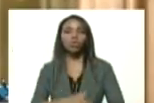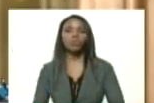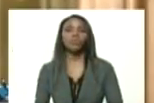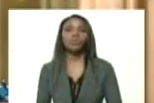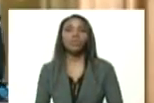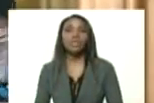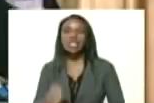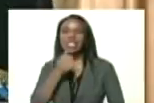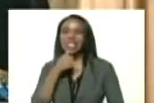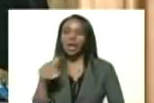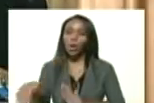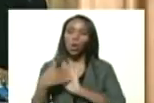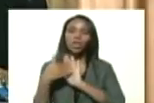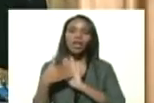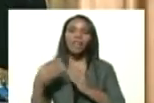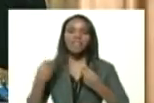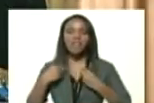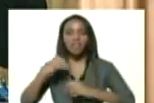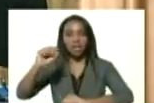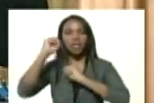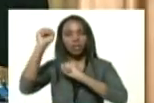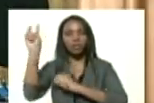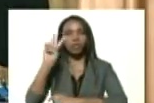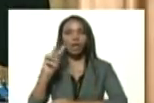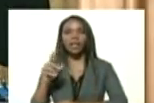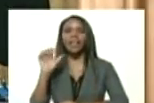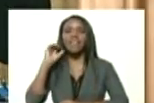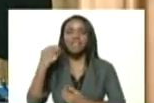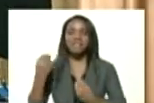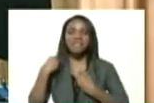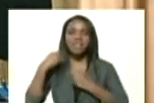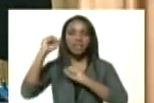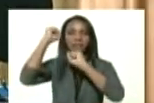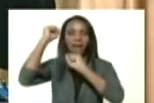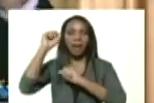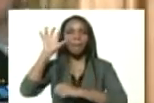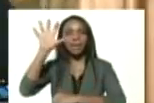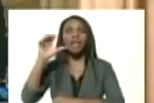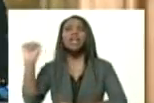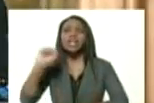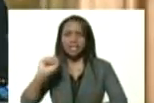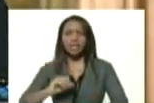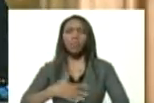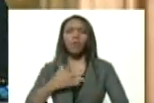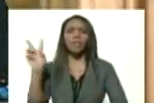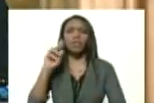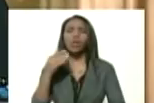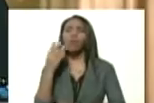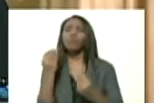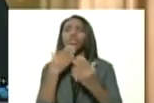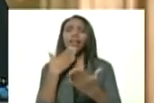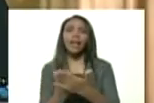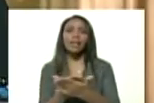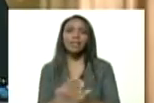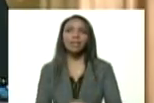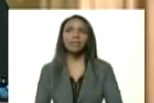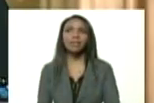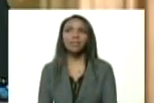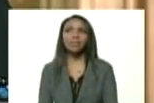tiene en contra que viva venezuela que viva la patria si se puede venezuela muchas gracias